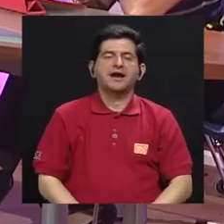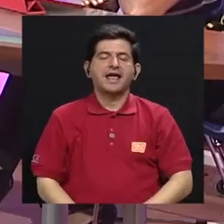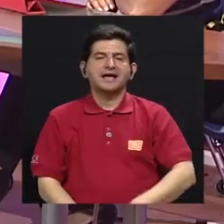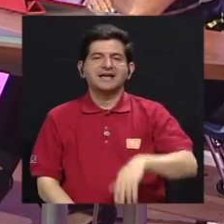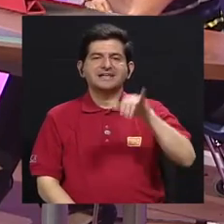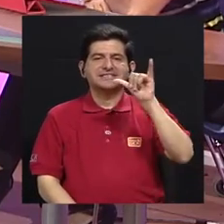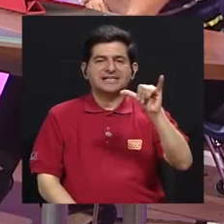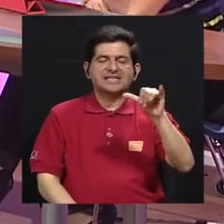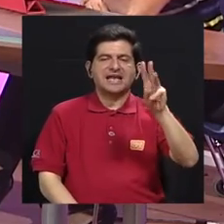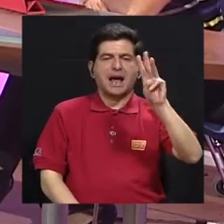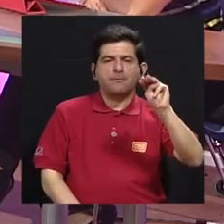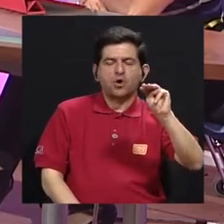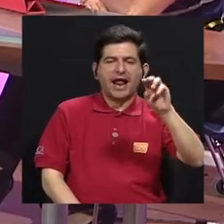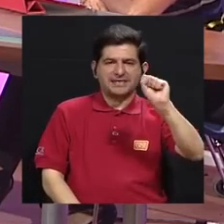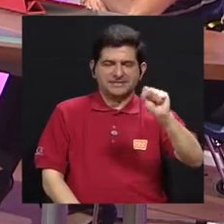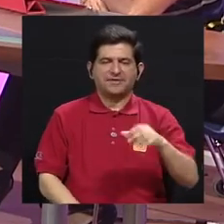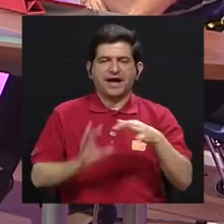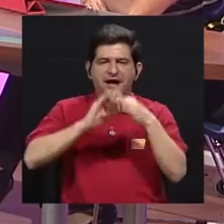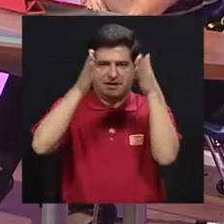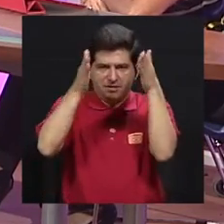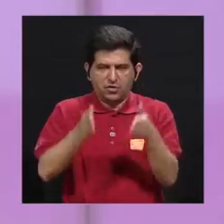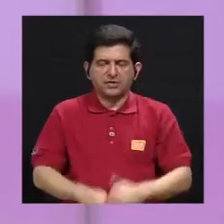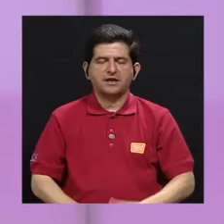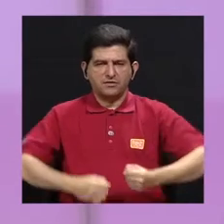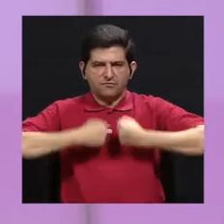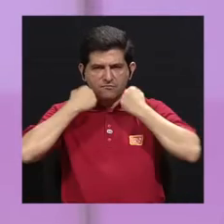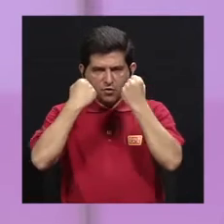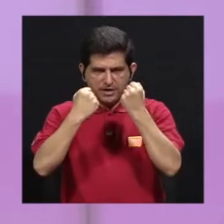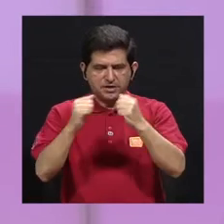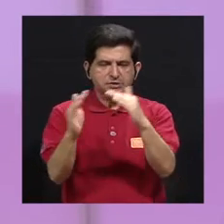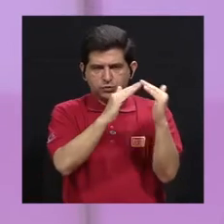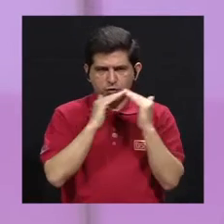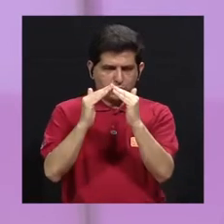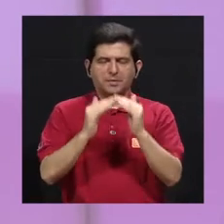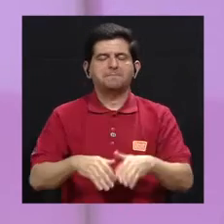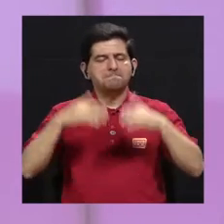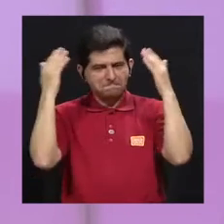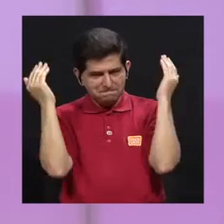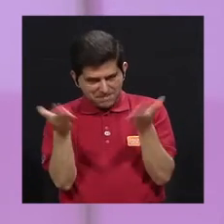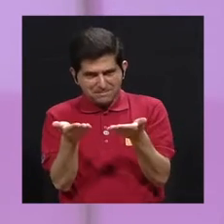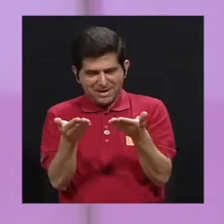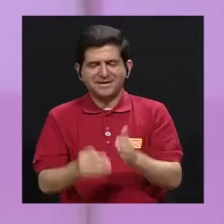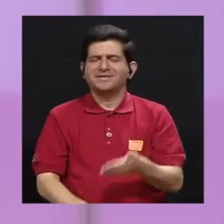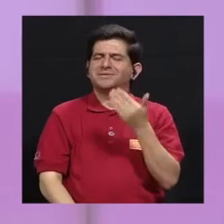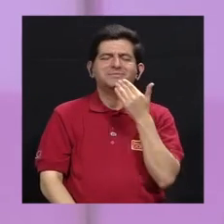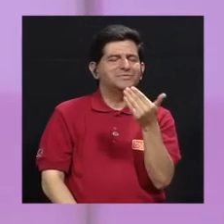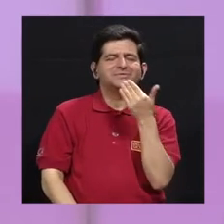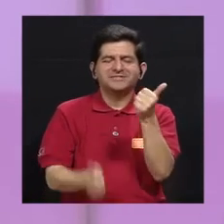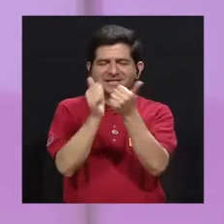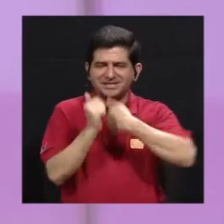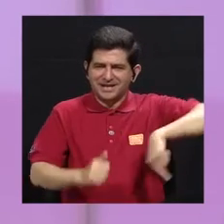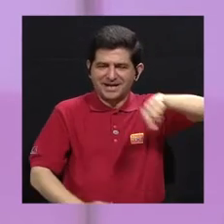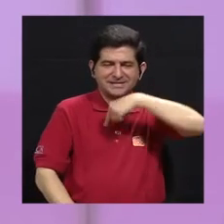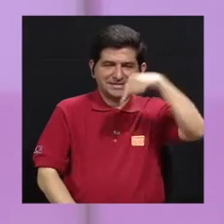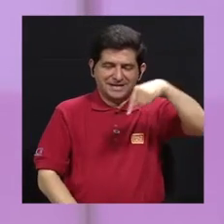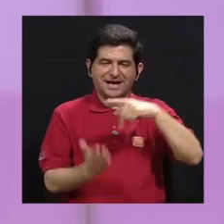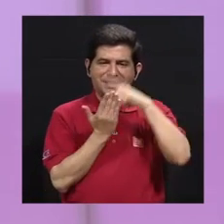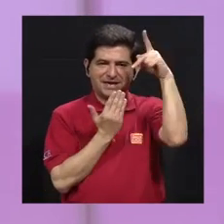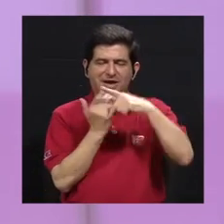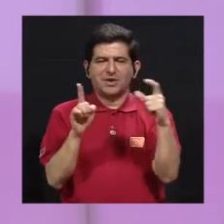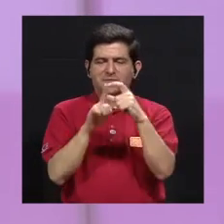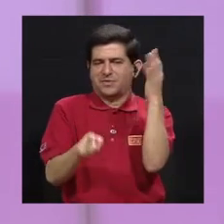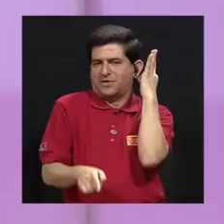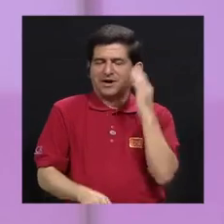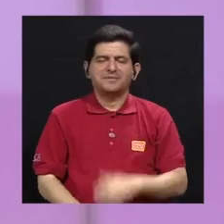invitada a yesenia morales y baja quien es la coordinadora de fortalecimiento comunal bienvenida a yesenia y mil gracias por acompañarnos en